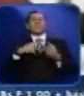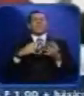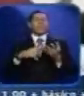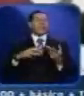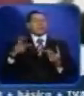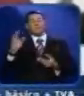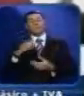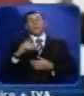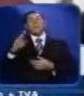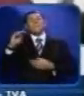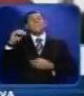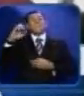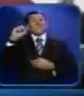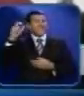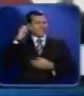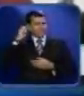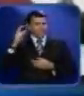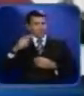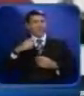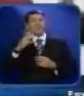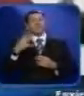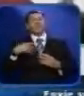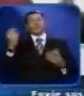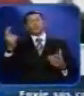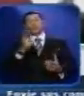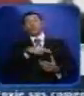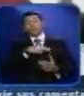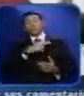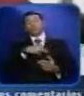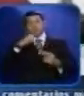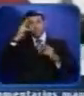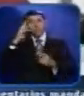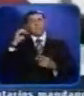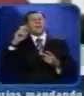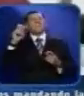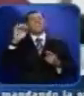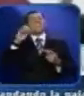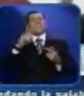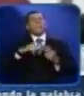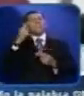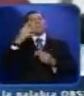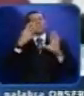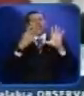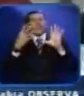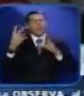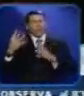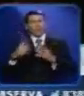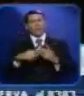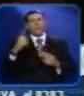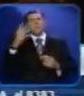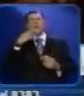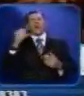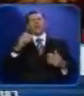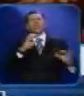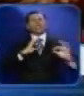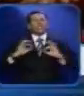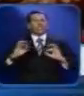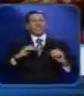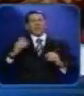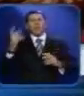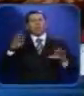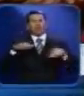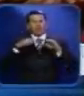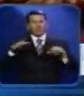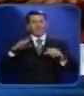Mercedes Sosa fue una artista con muchos méritos, entre los cuales destaca el Martín Fierro en 1994, el mejor show musical en televisión, el Gran